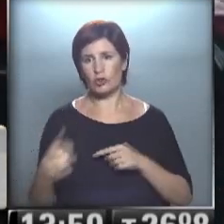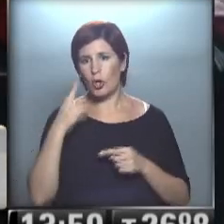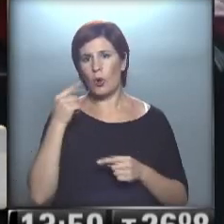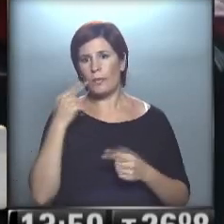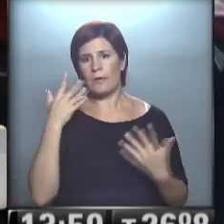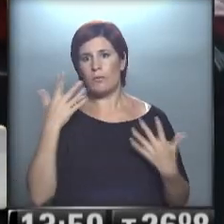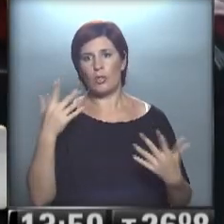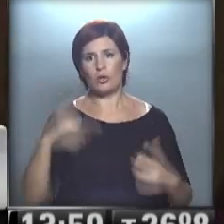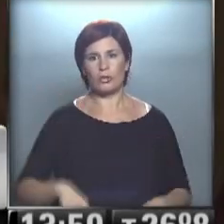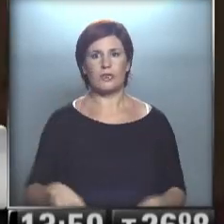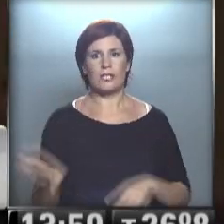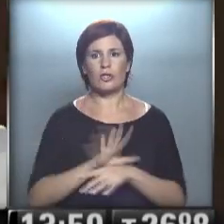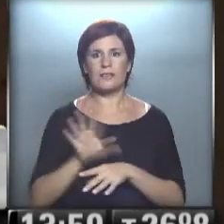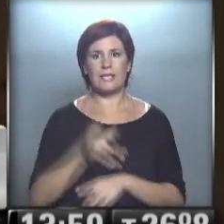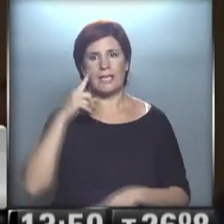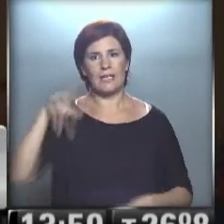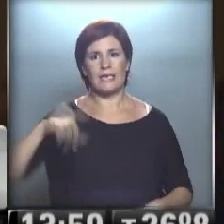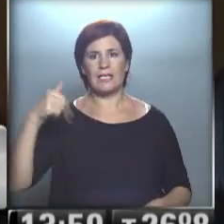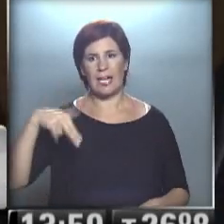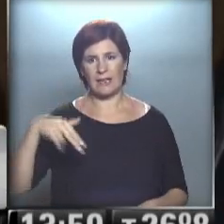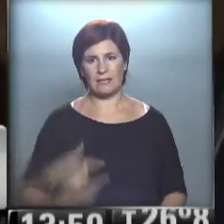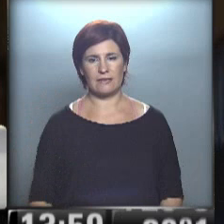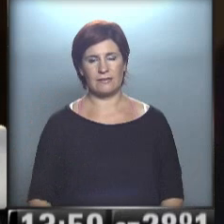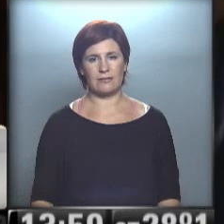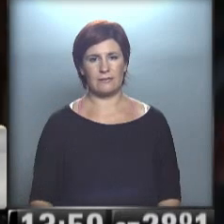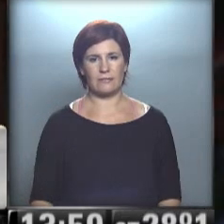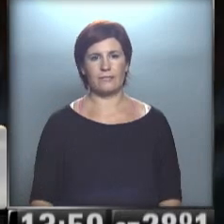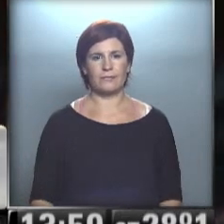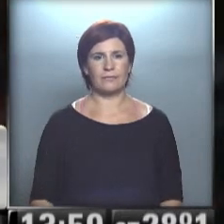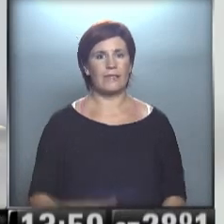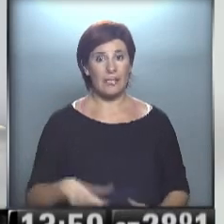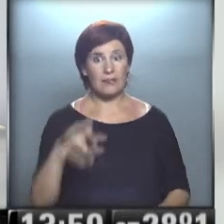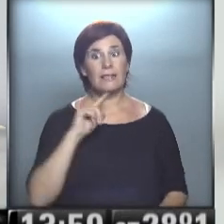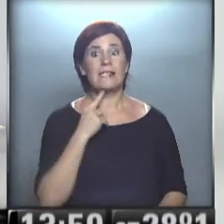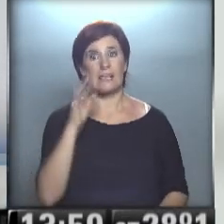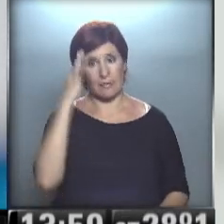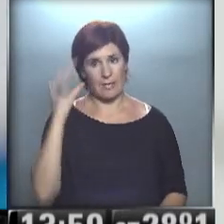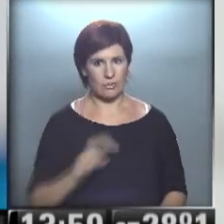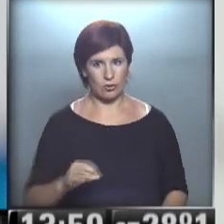nueva ola del cine iraní, como es Abbas Kiarostami. La Tercera Orilla la esperamos el 13 de marzo.